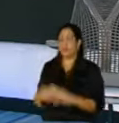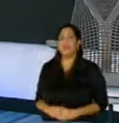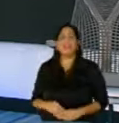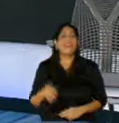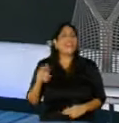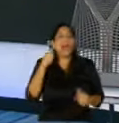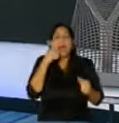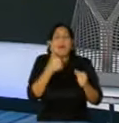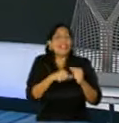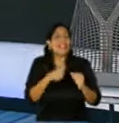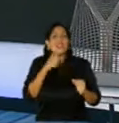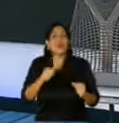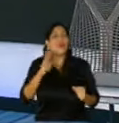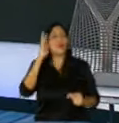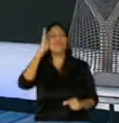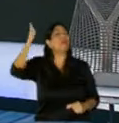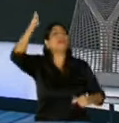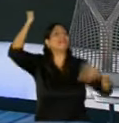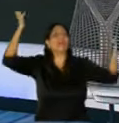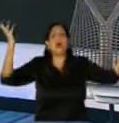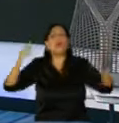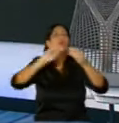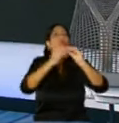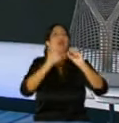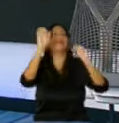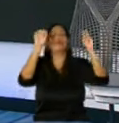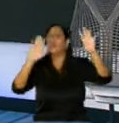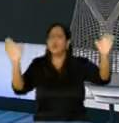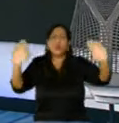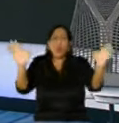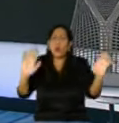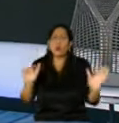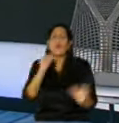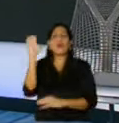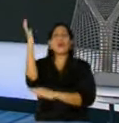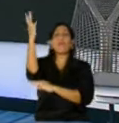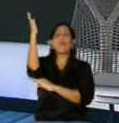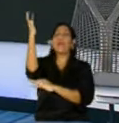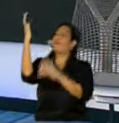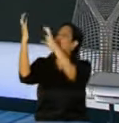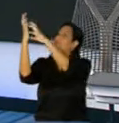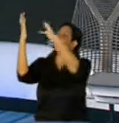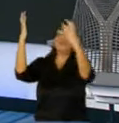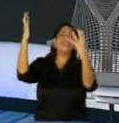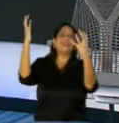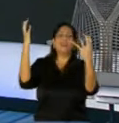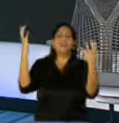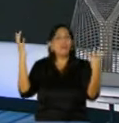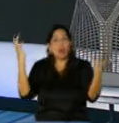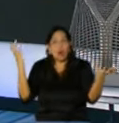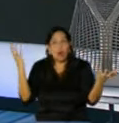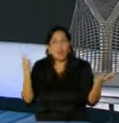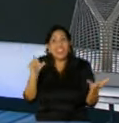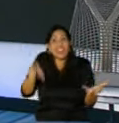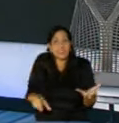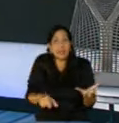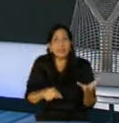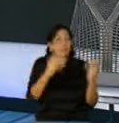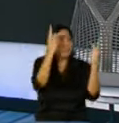salen de la nada, no salen de los palos, los datos. No es una guanaba, no es un mango, ¿verdad? Es data que sale